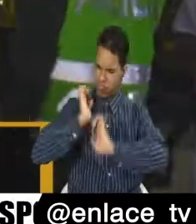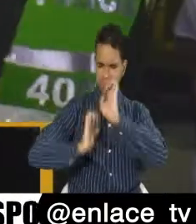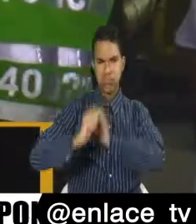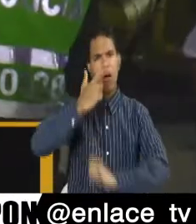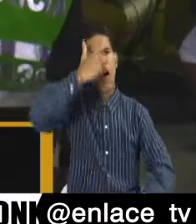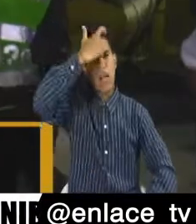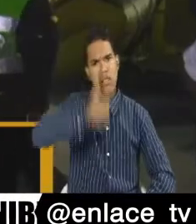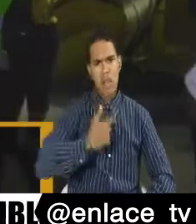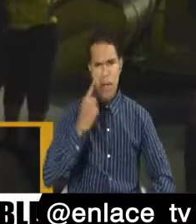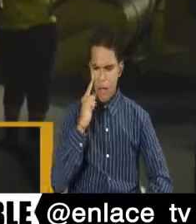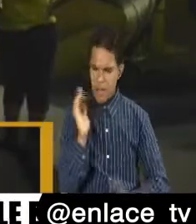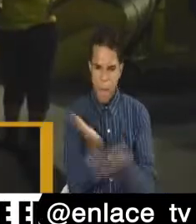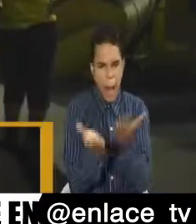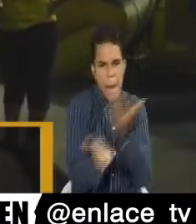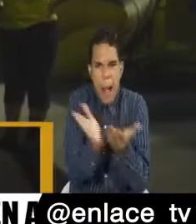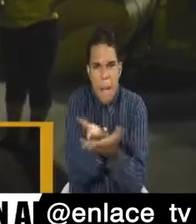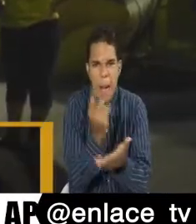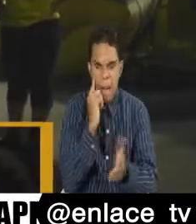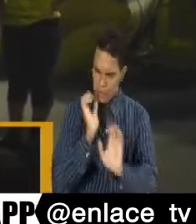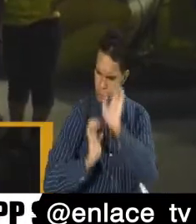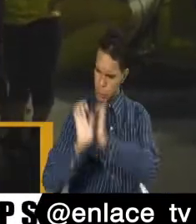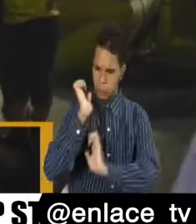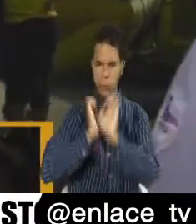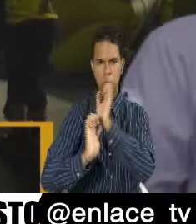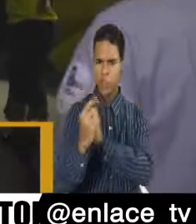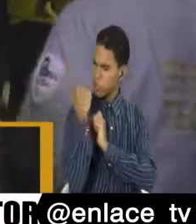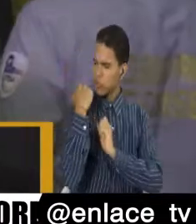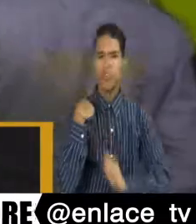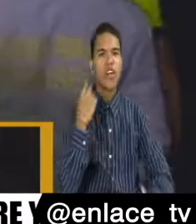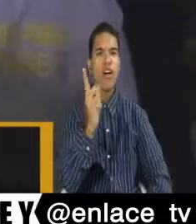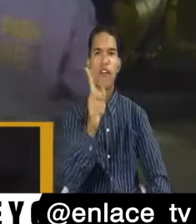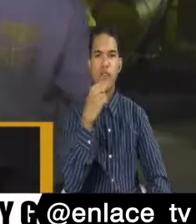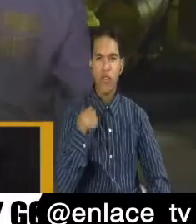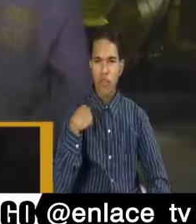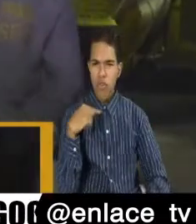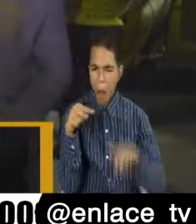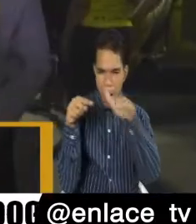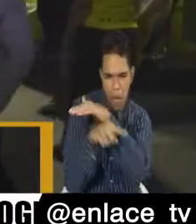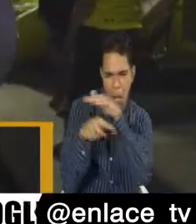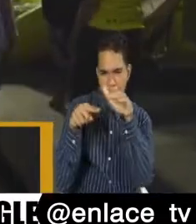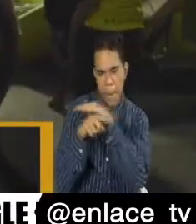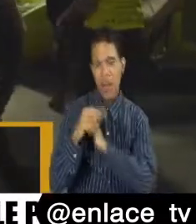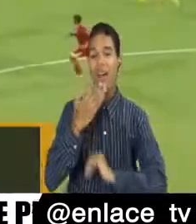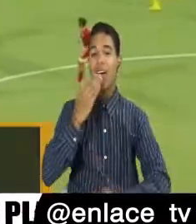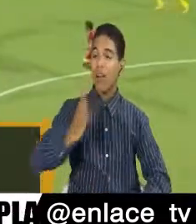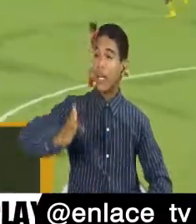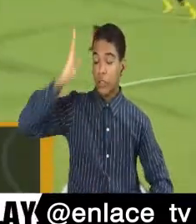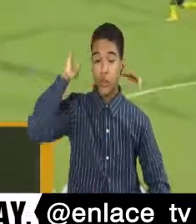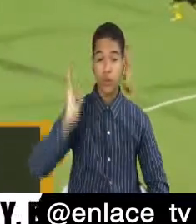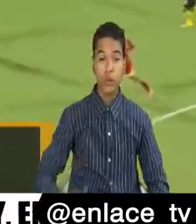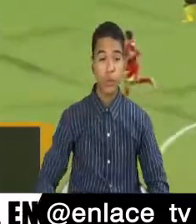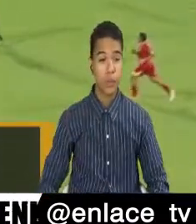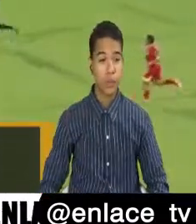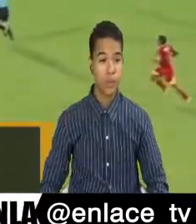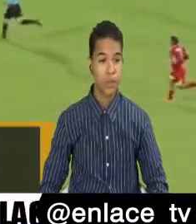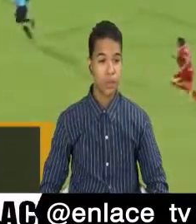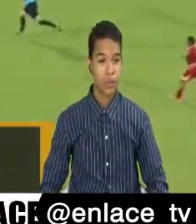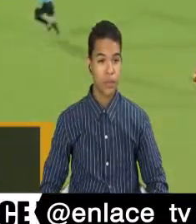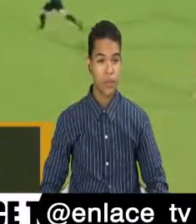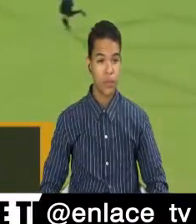parte posterior estuvo sólida y bueno, las poquitas que tuvimos la pudimos concretar y gracias a Dios el resultado. A ver qué hace Palacio por